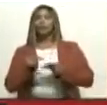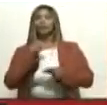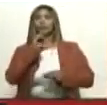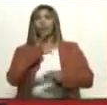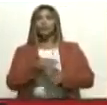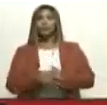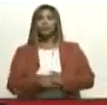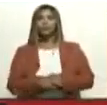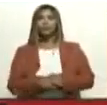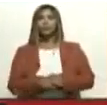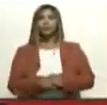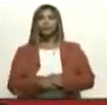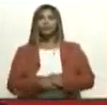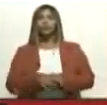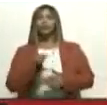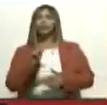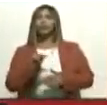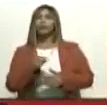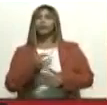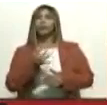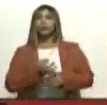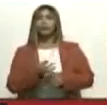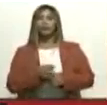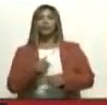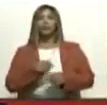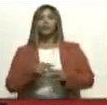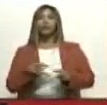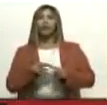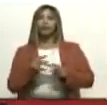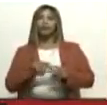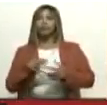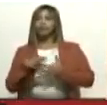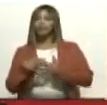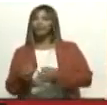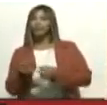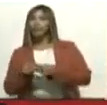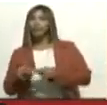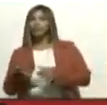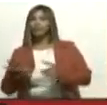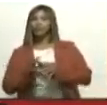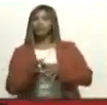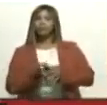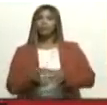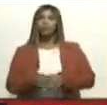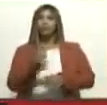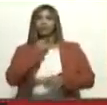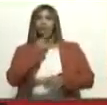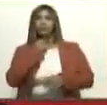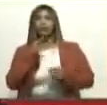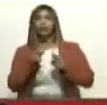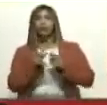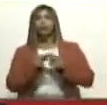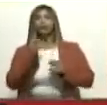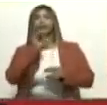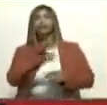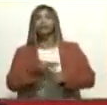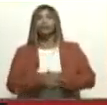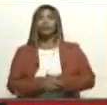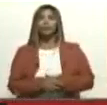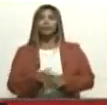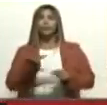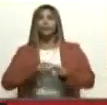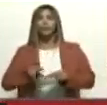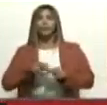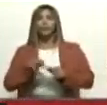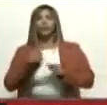históricos. Y eso es algo que tiene un valor y que amarra a los niños, ¿no? Y les encanta. Y permite conocer la historia a los